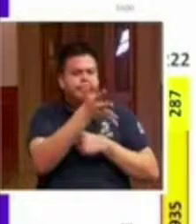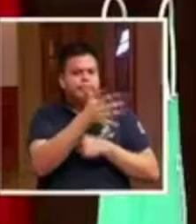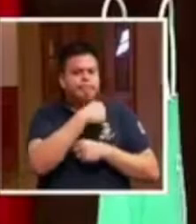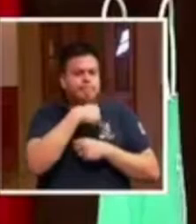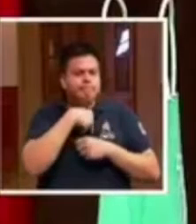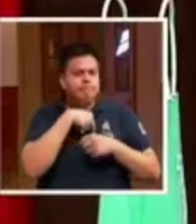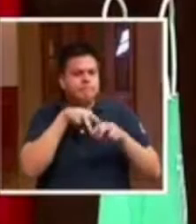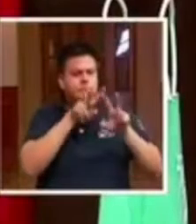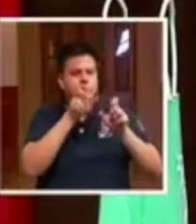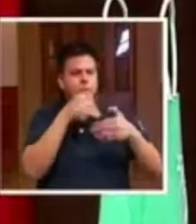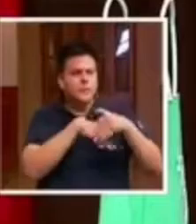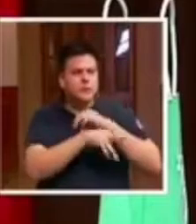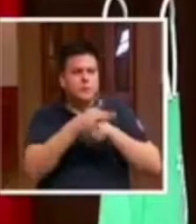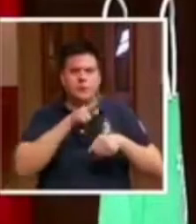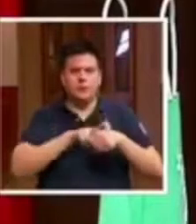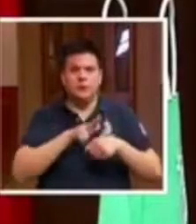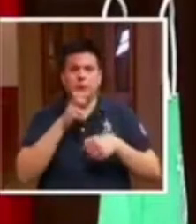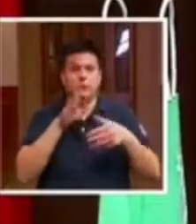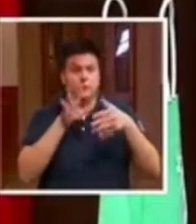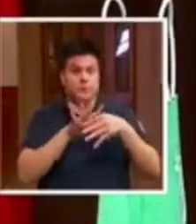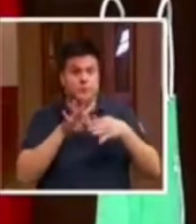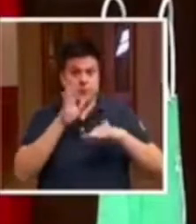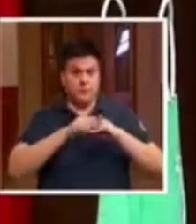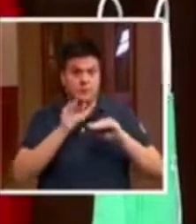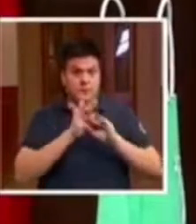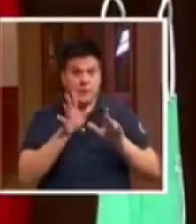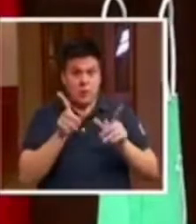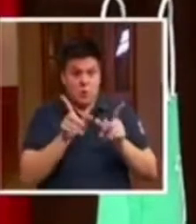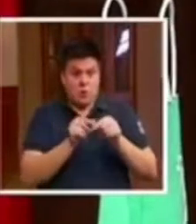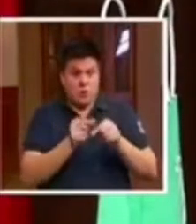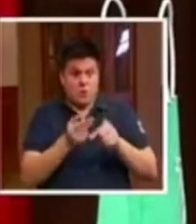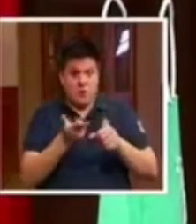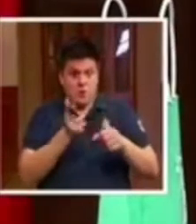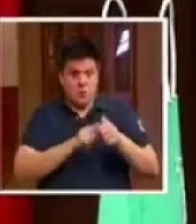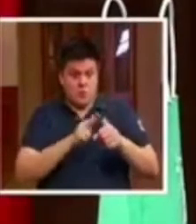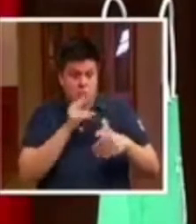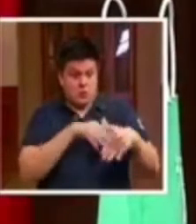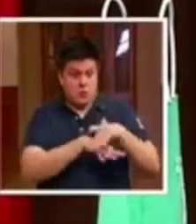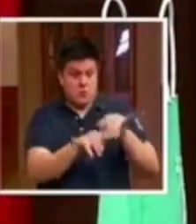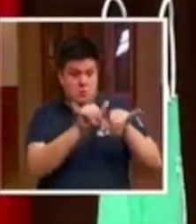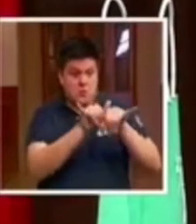déjenme decirles algo no es solamente hospitalizaciones sino